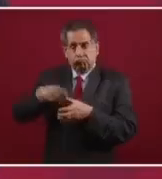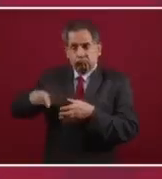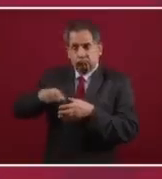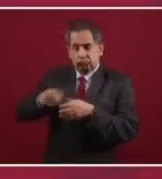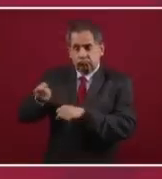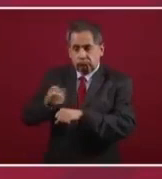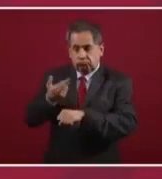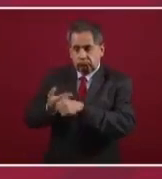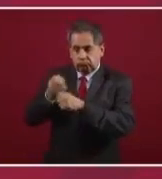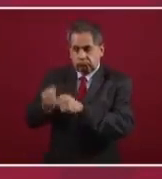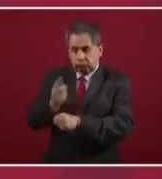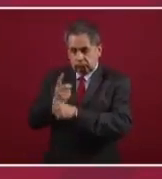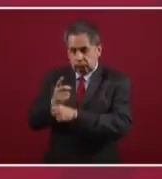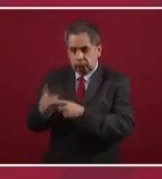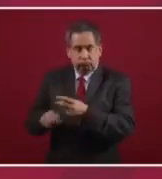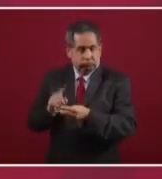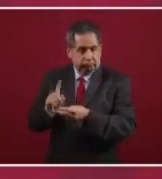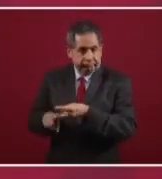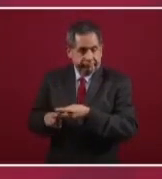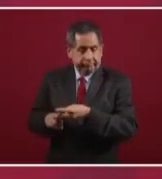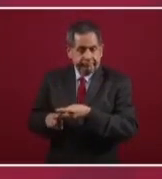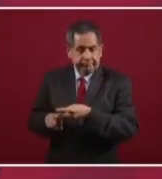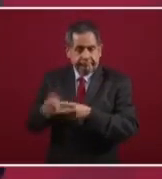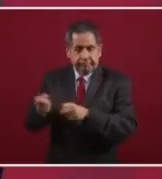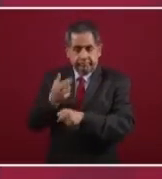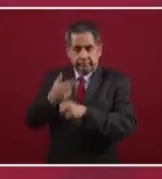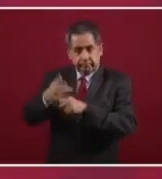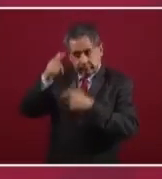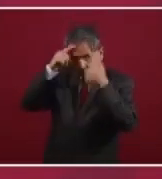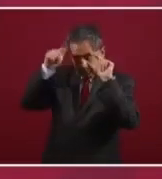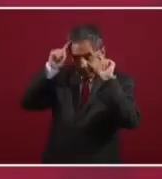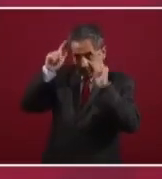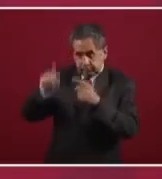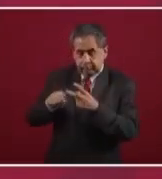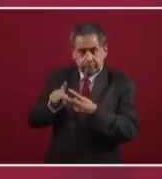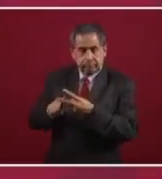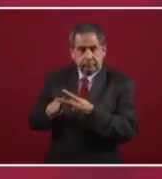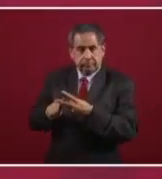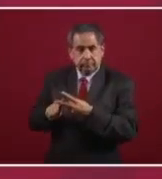el secretario de Seguridad, el secretario de Marina